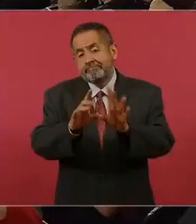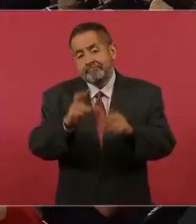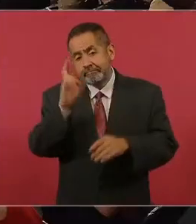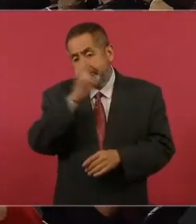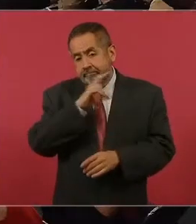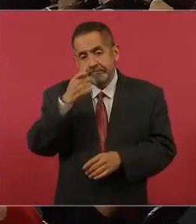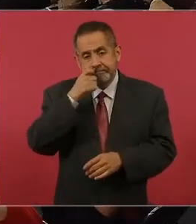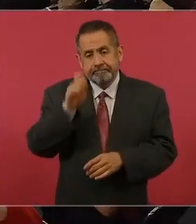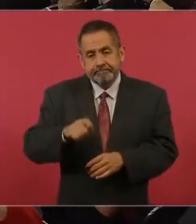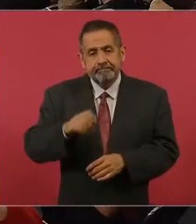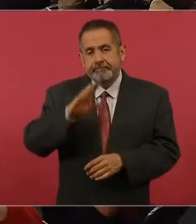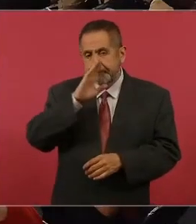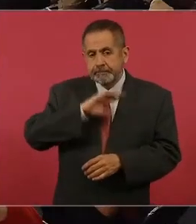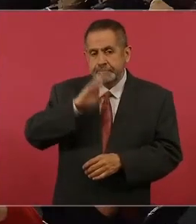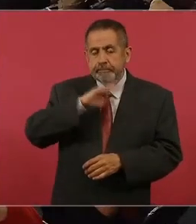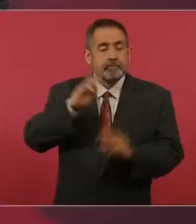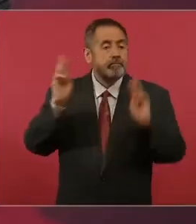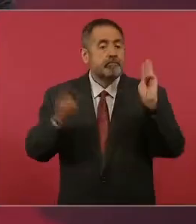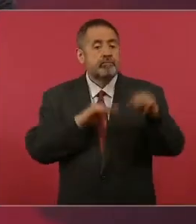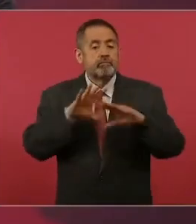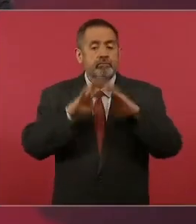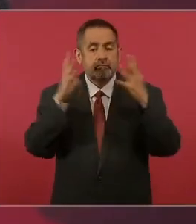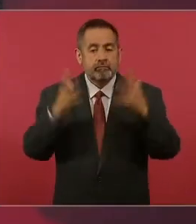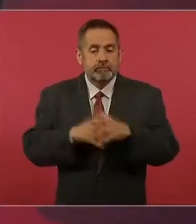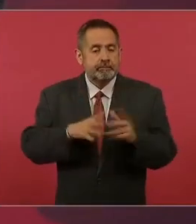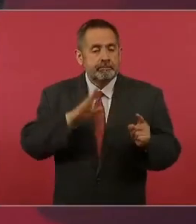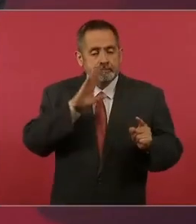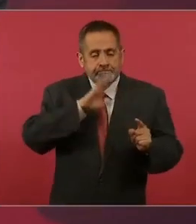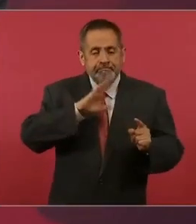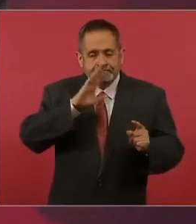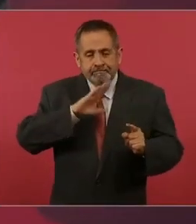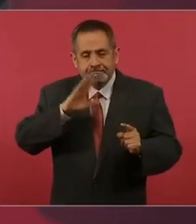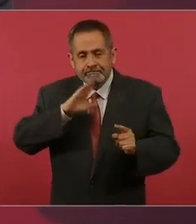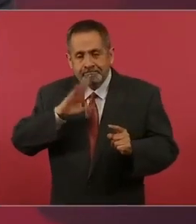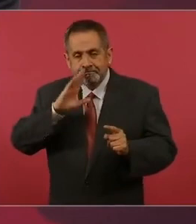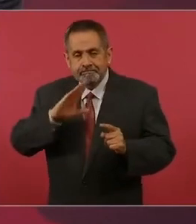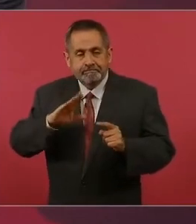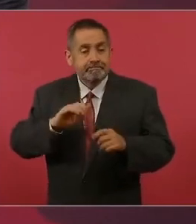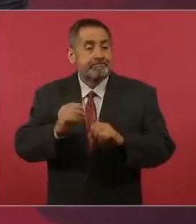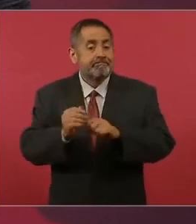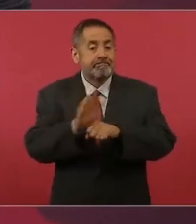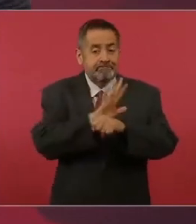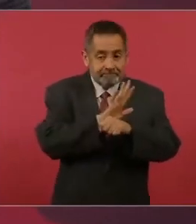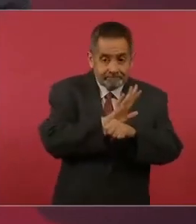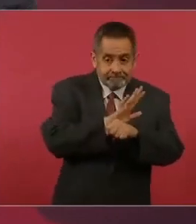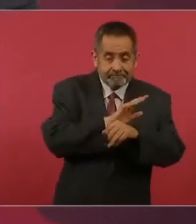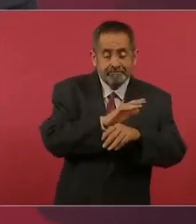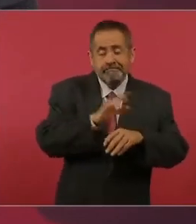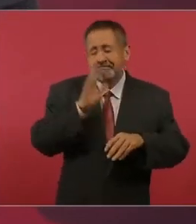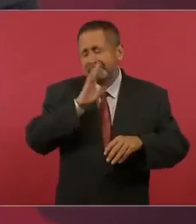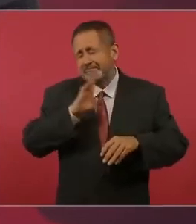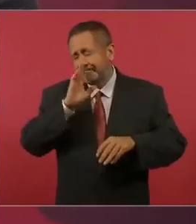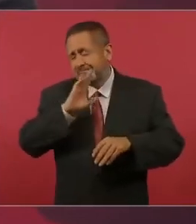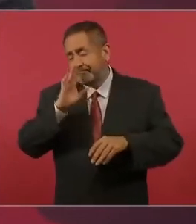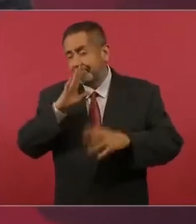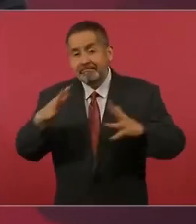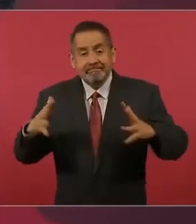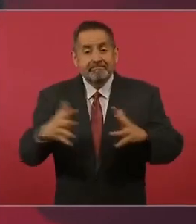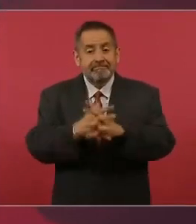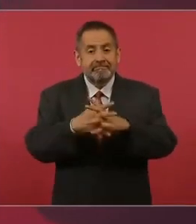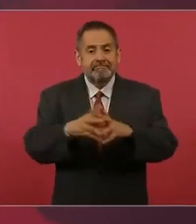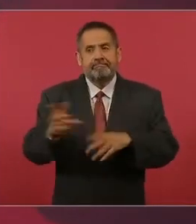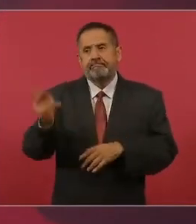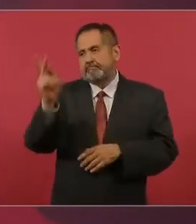Ya venía mal la economía con la pandemia y se desata la guerra y